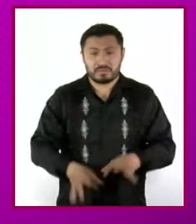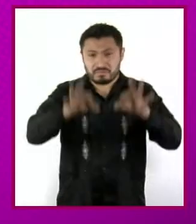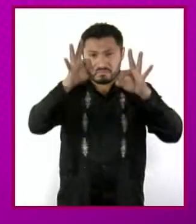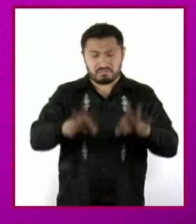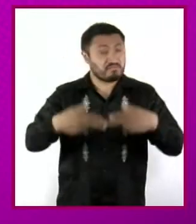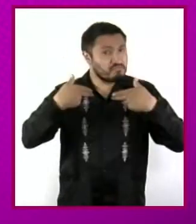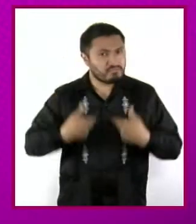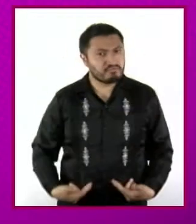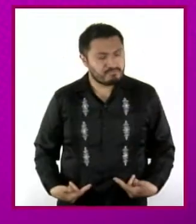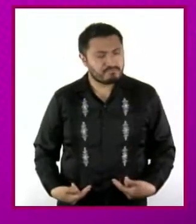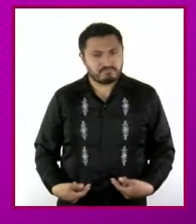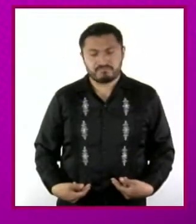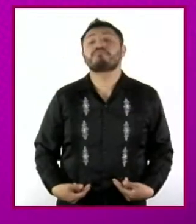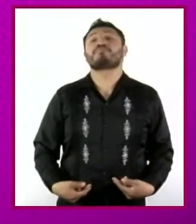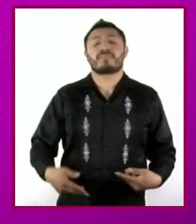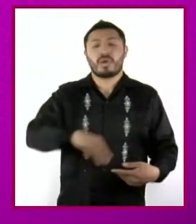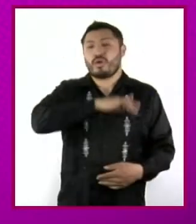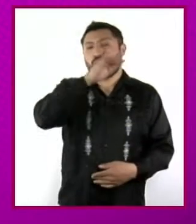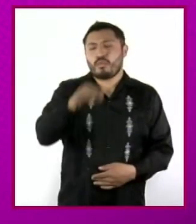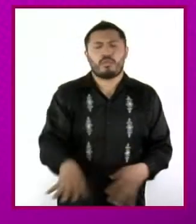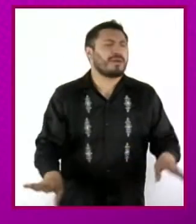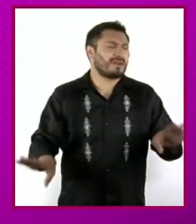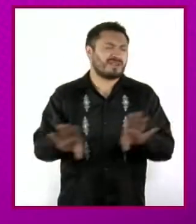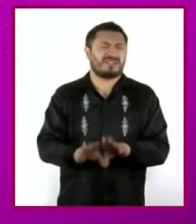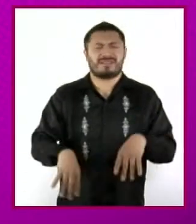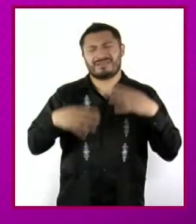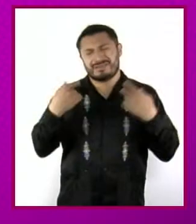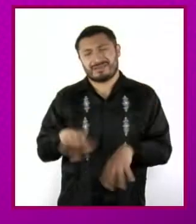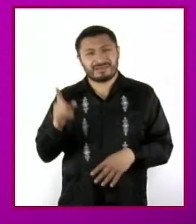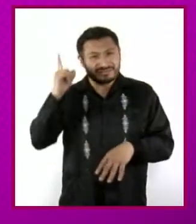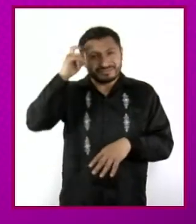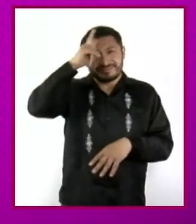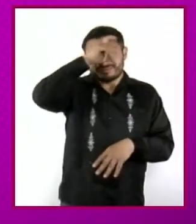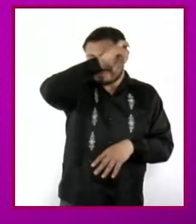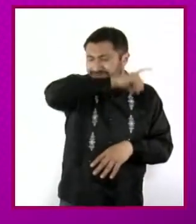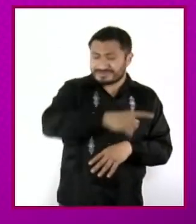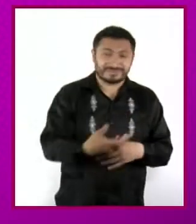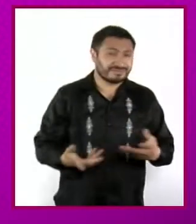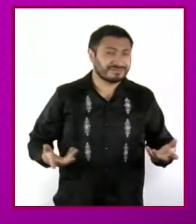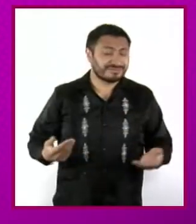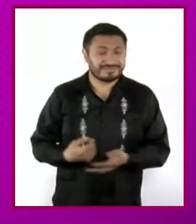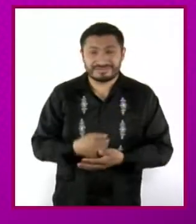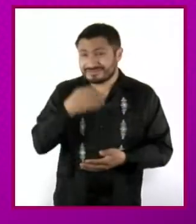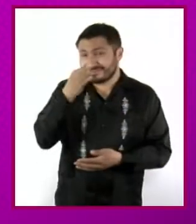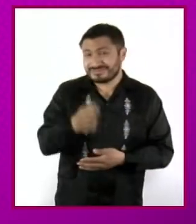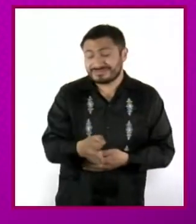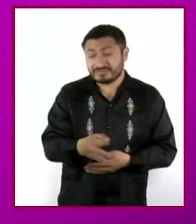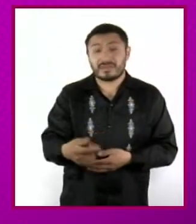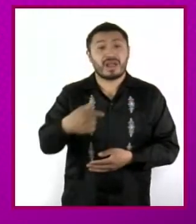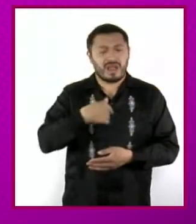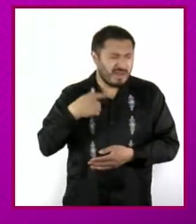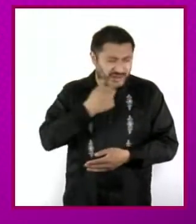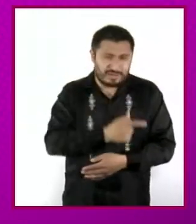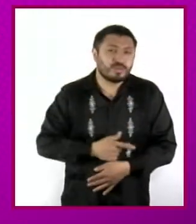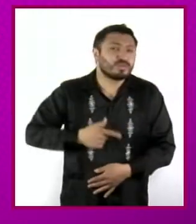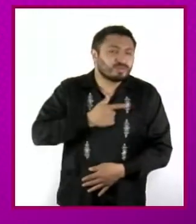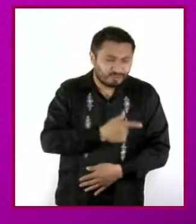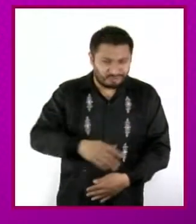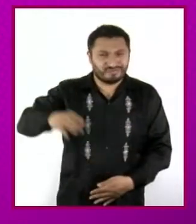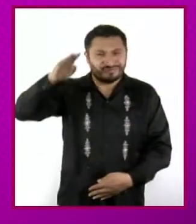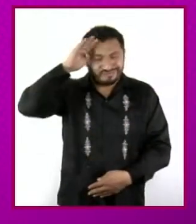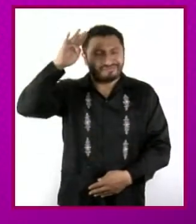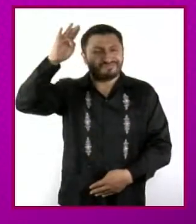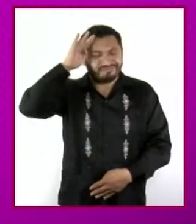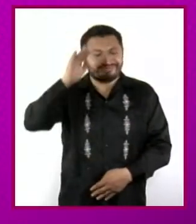humano, la muerte ha jugado un papel muy importante en todo esto. A mí siempre me ha gustado pensar